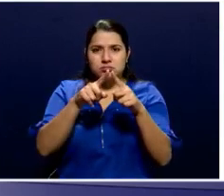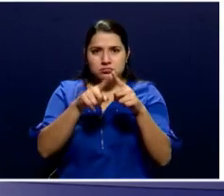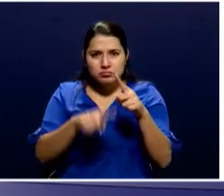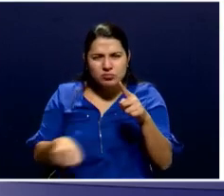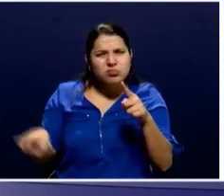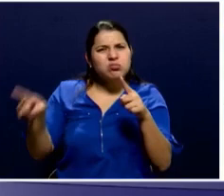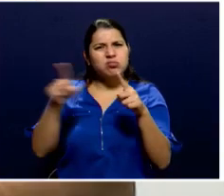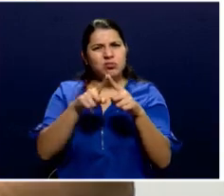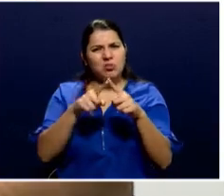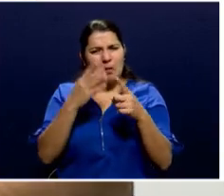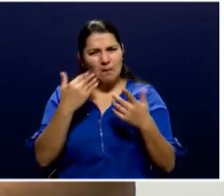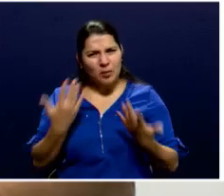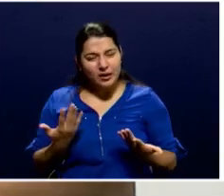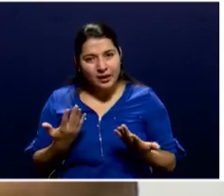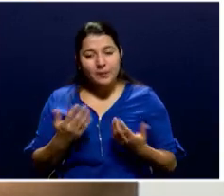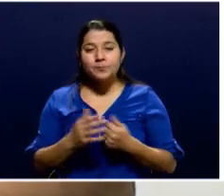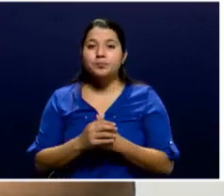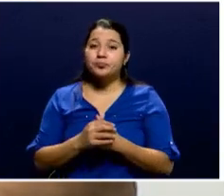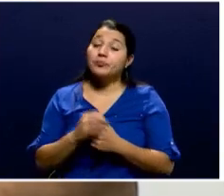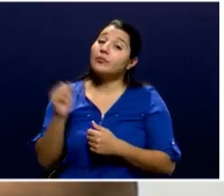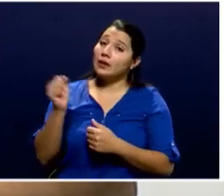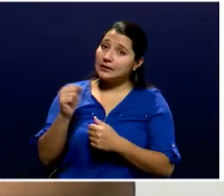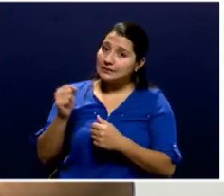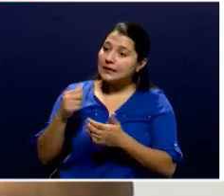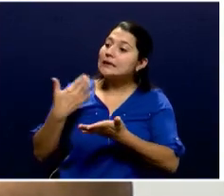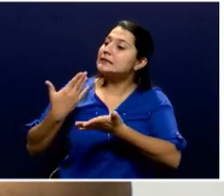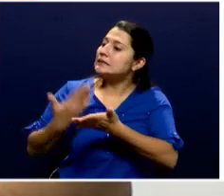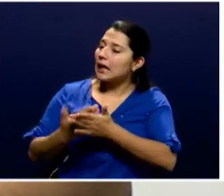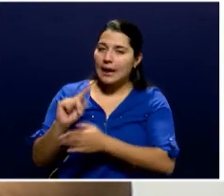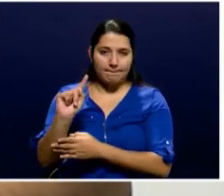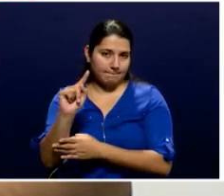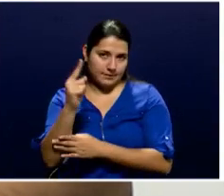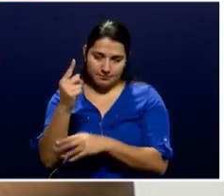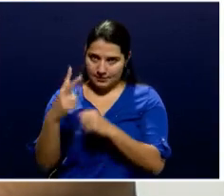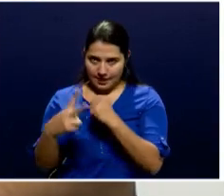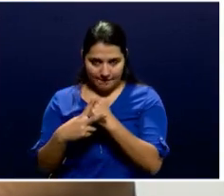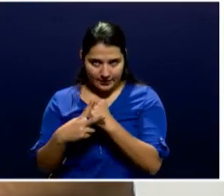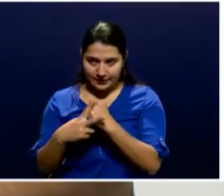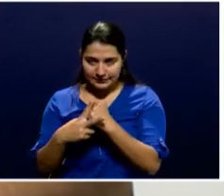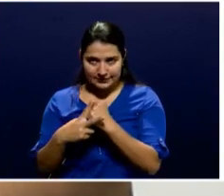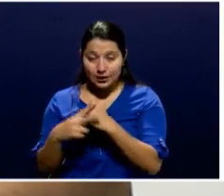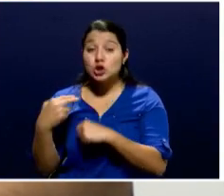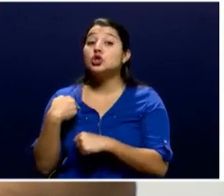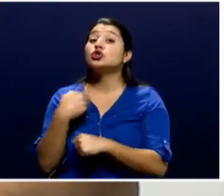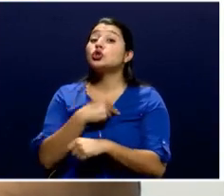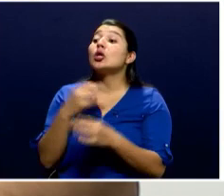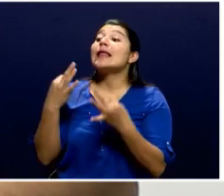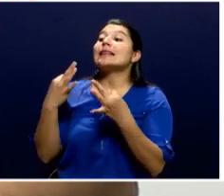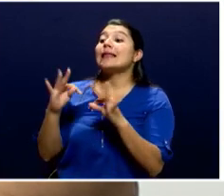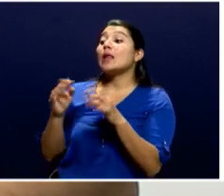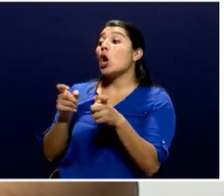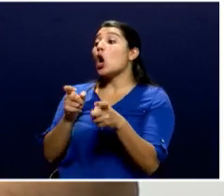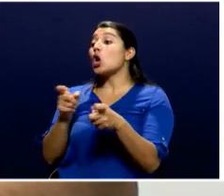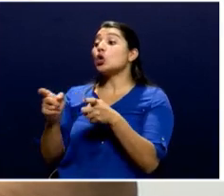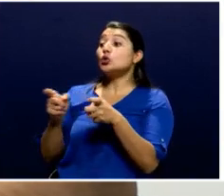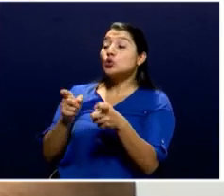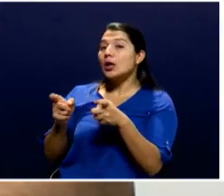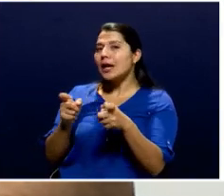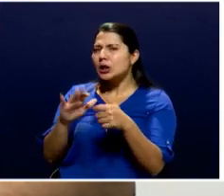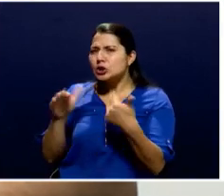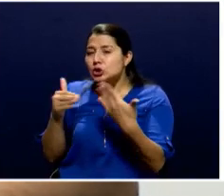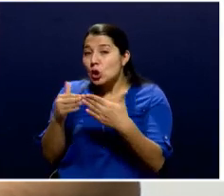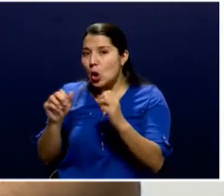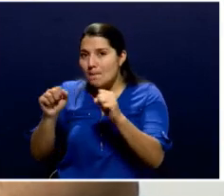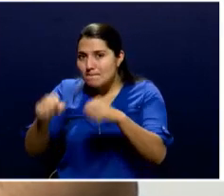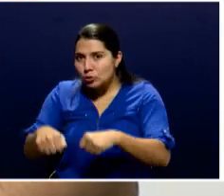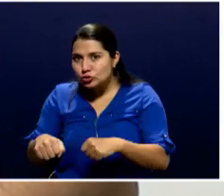que sucede es que va a venir un primer brote grande, que lo vamos a tratar de bajar en la medida posible, de manera